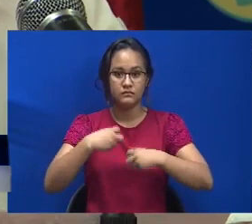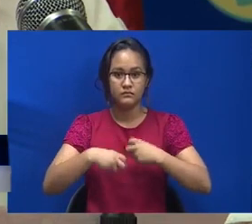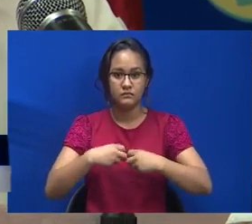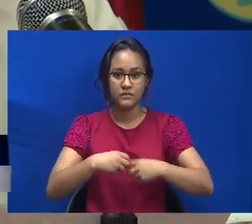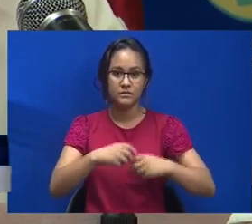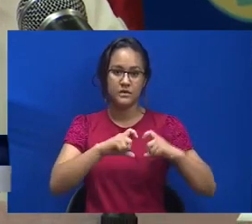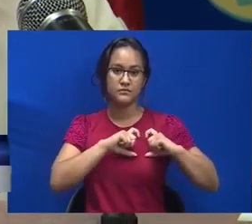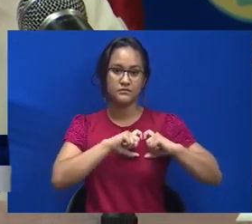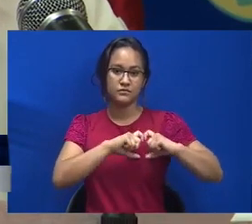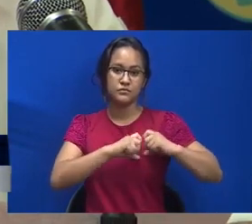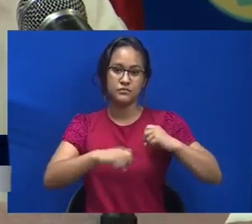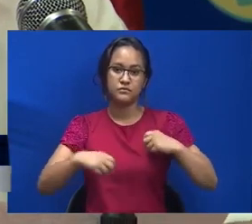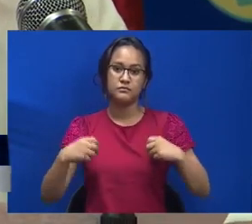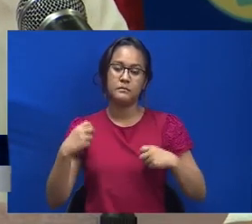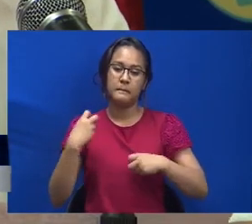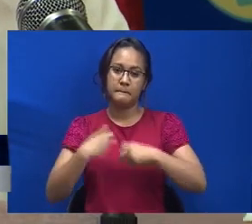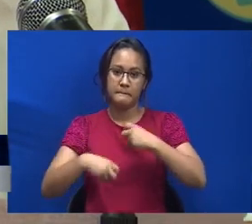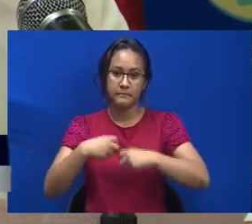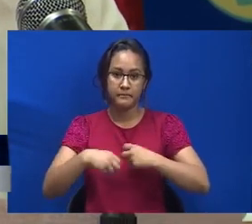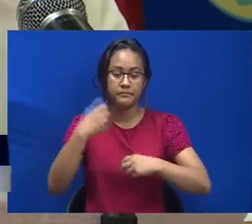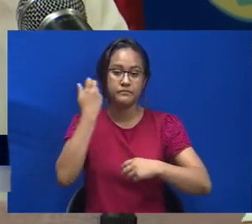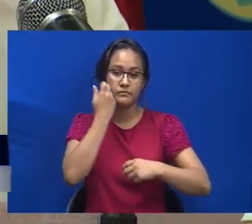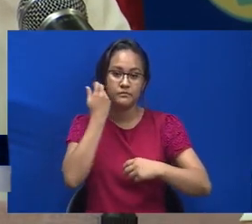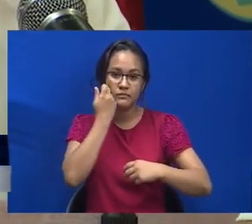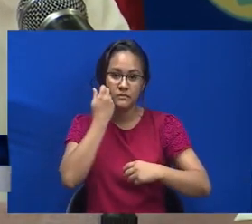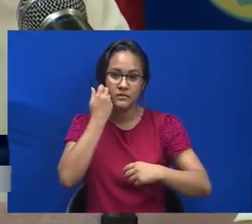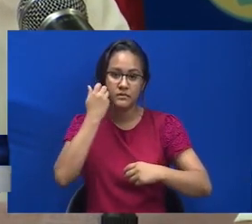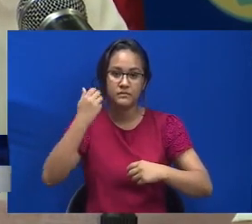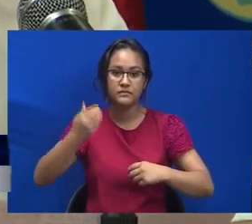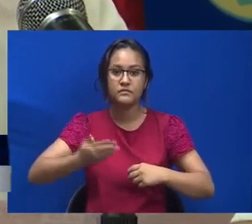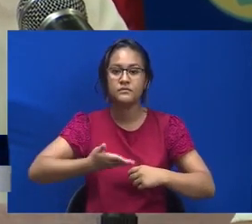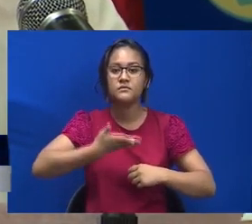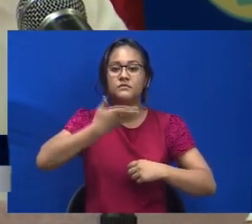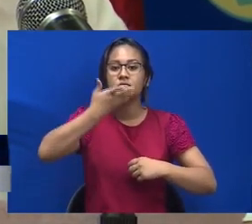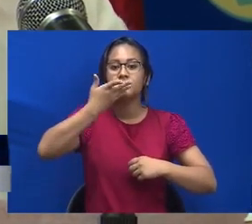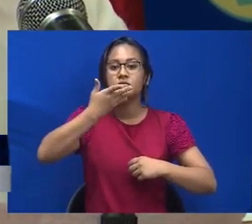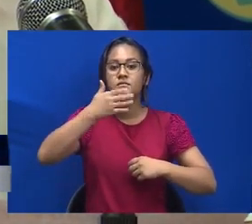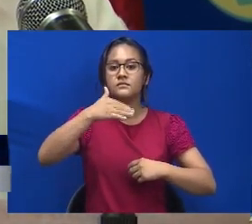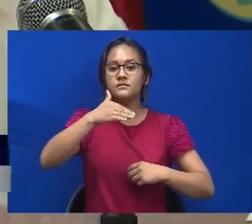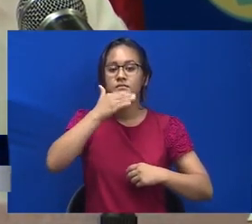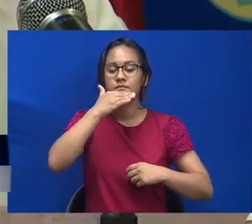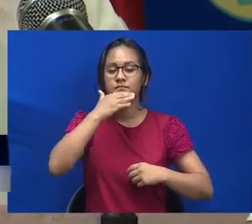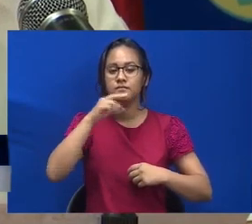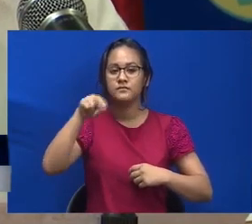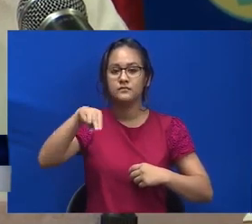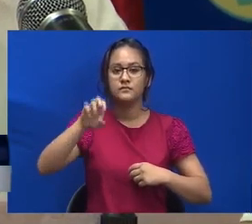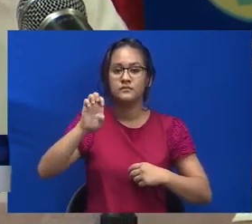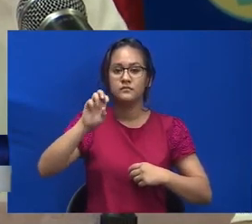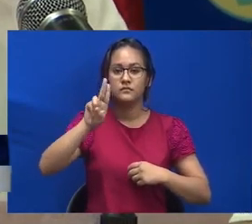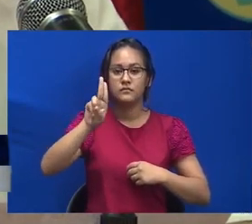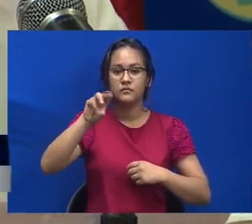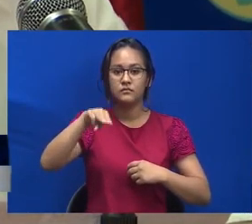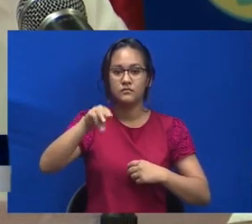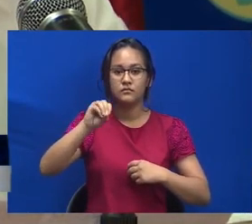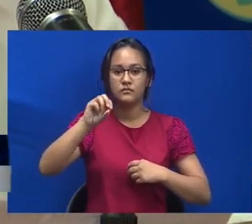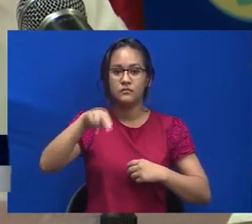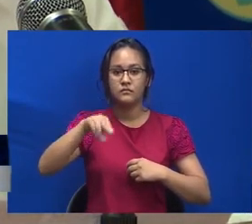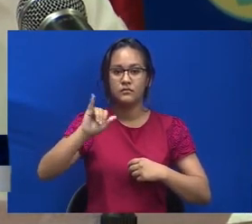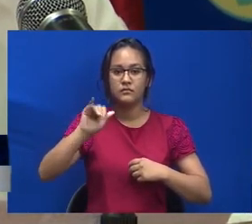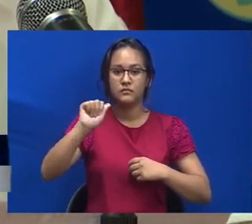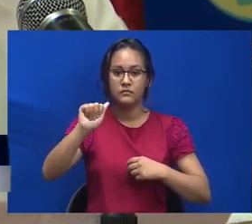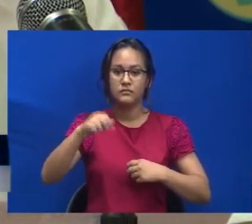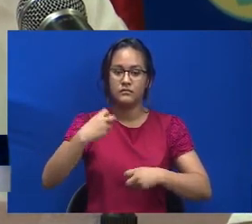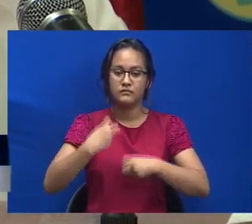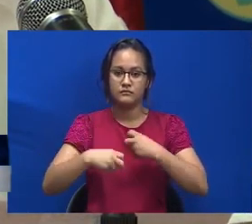agudo de miocardio, crisis hipertensiva y neumonías bacterianas. Hasta la fecha